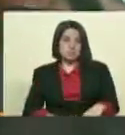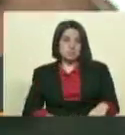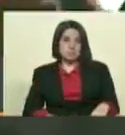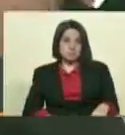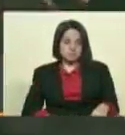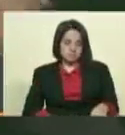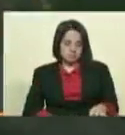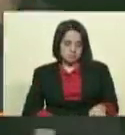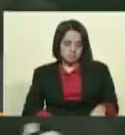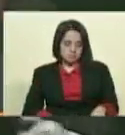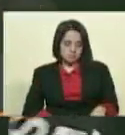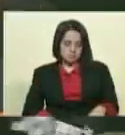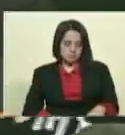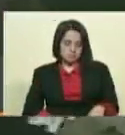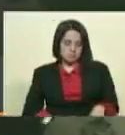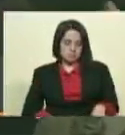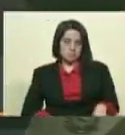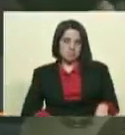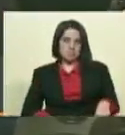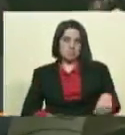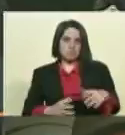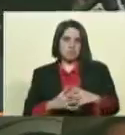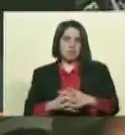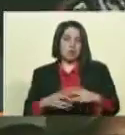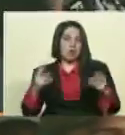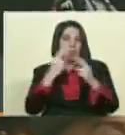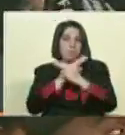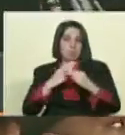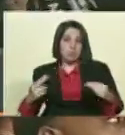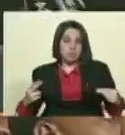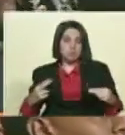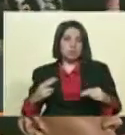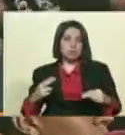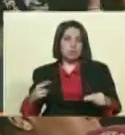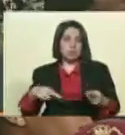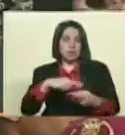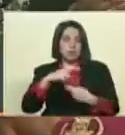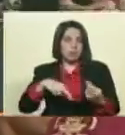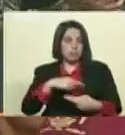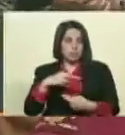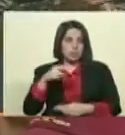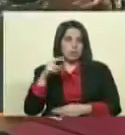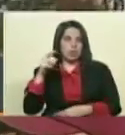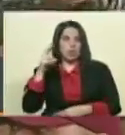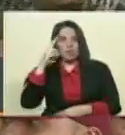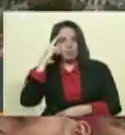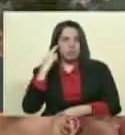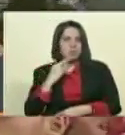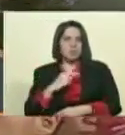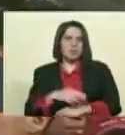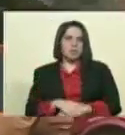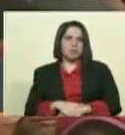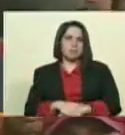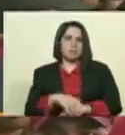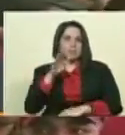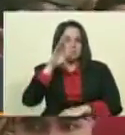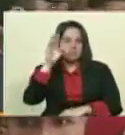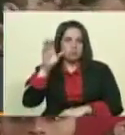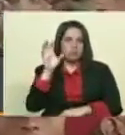Mucha moral, muchachos, muchachas. Mucho compromiso con la revolución bolivariana. Con el pueblo, con el futuro de la